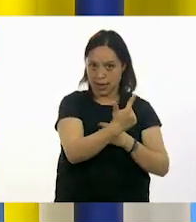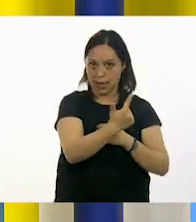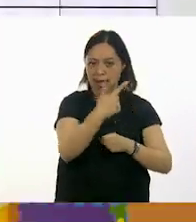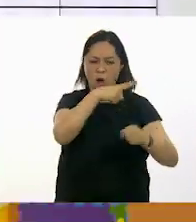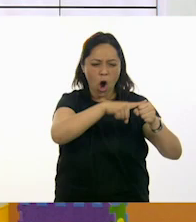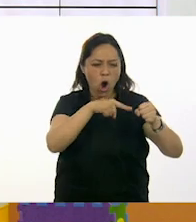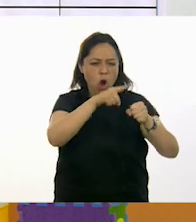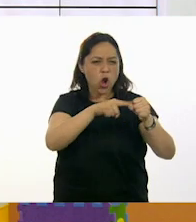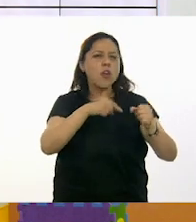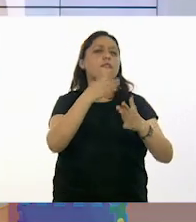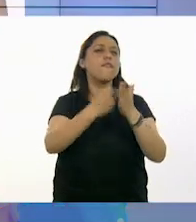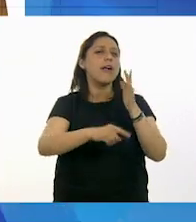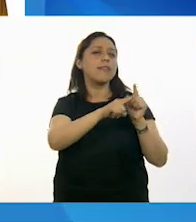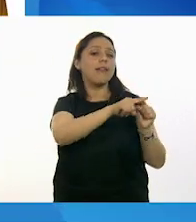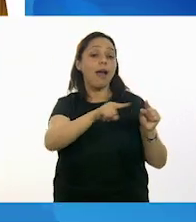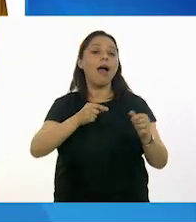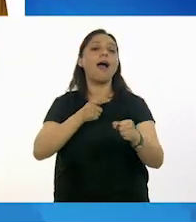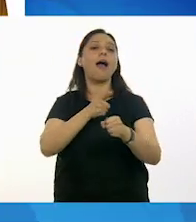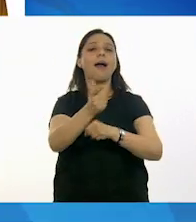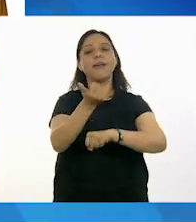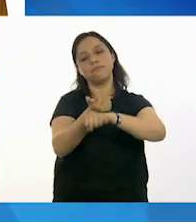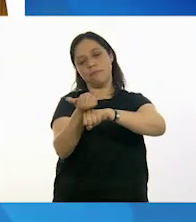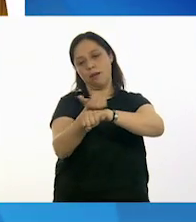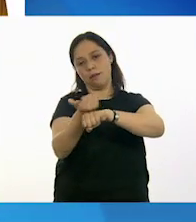Ya vi. Amarillo.